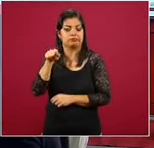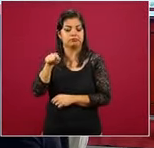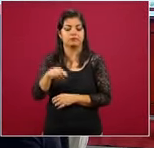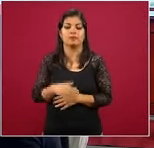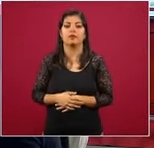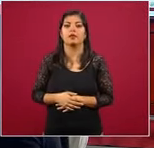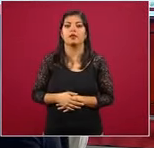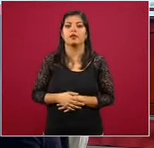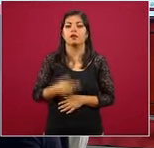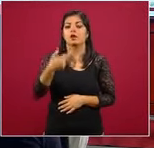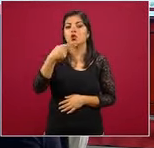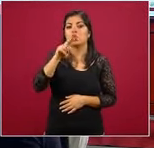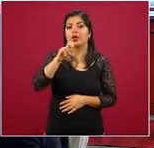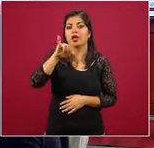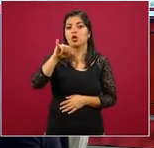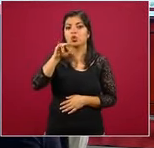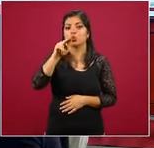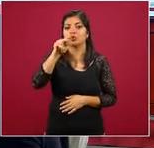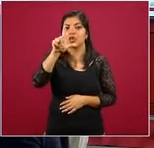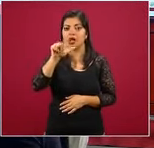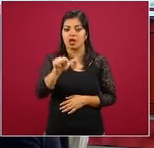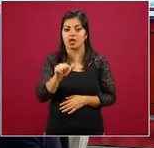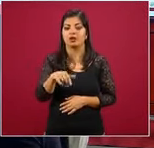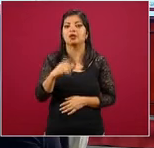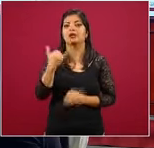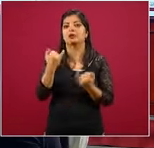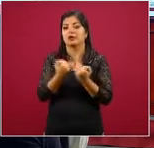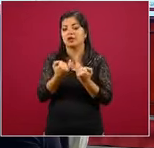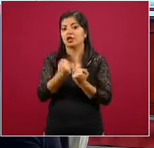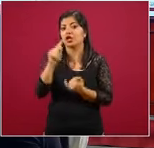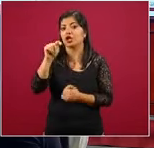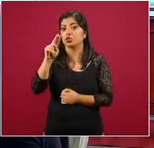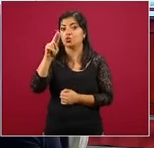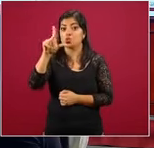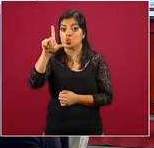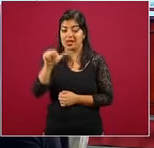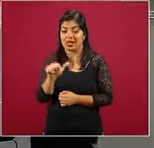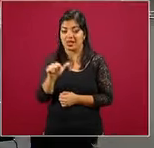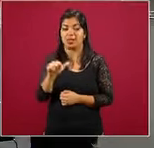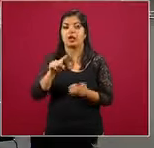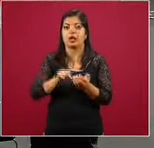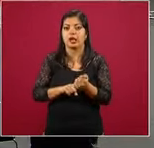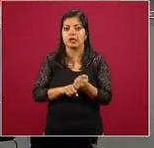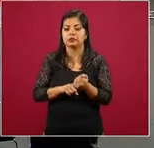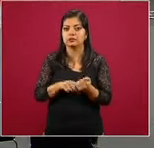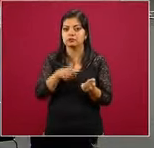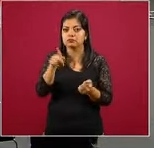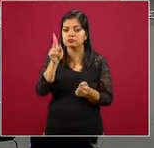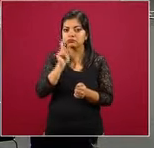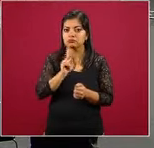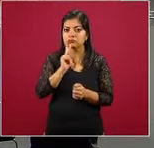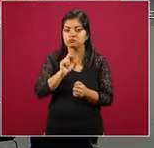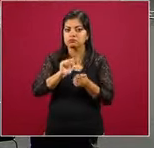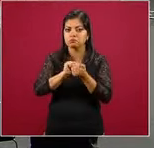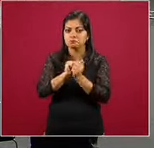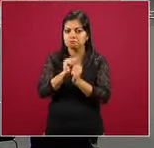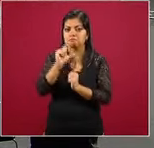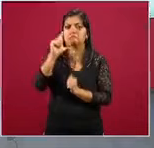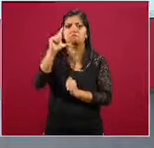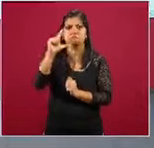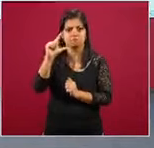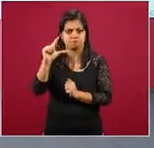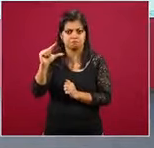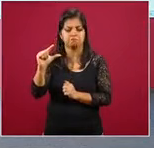Solamente Huejutla y Tula son los que han evidenciado en las últimas semanas algún descenso